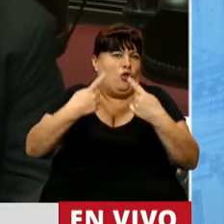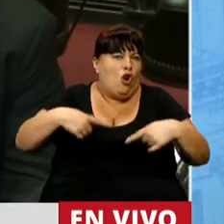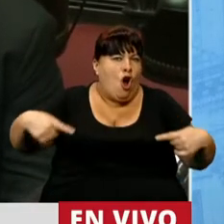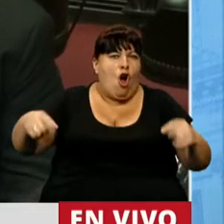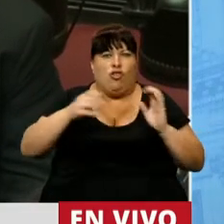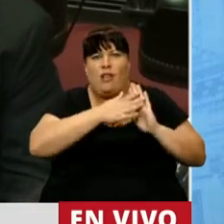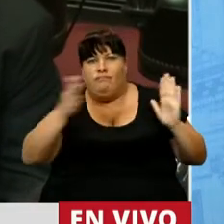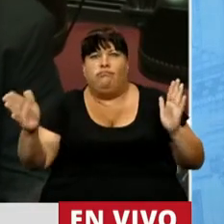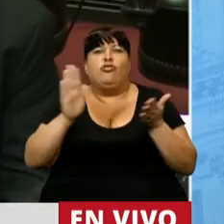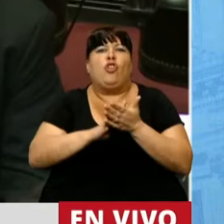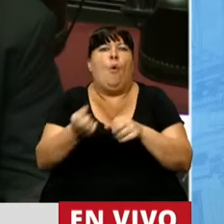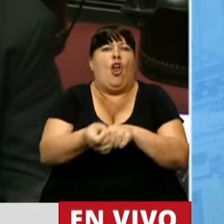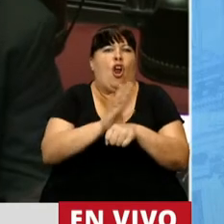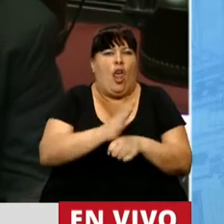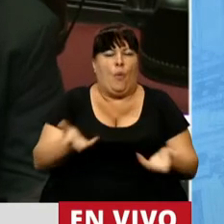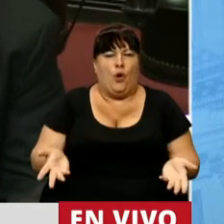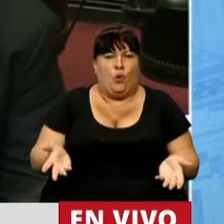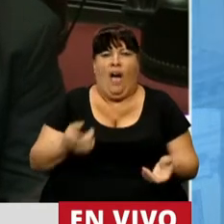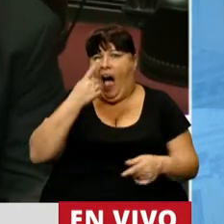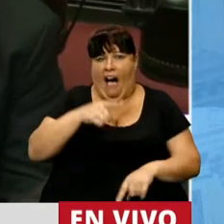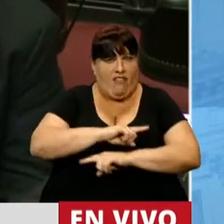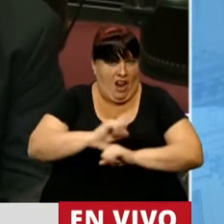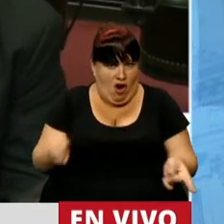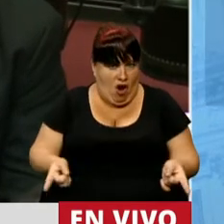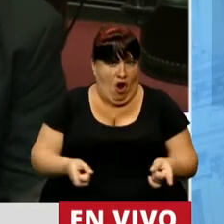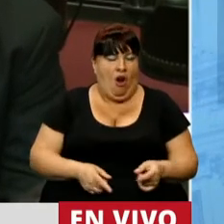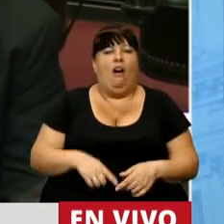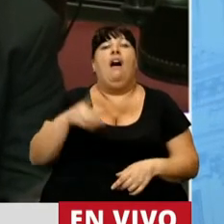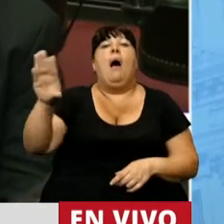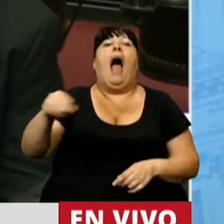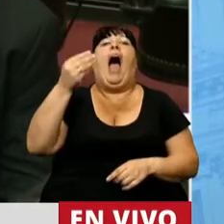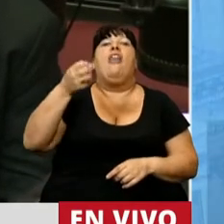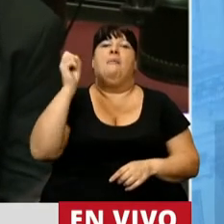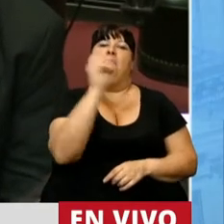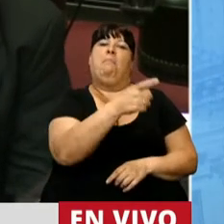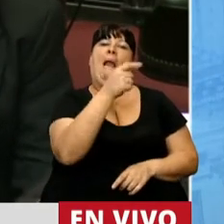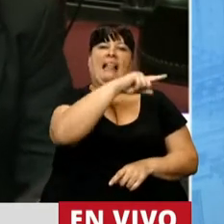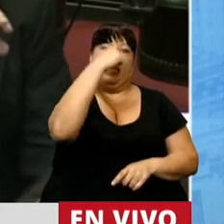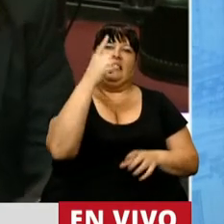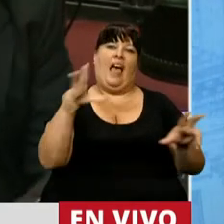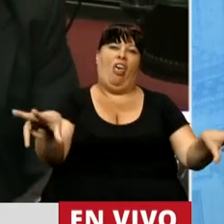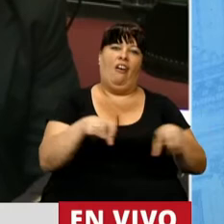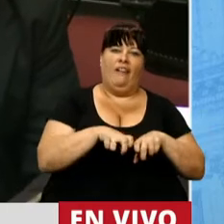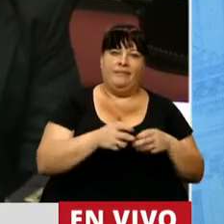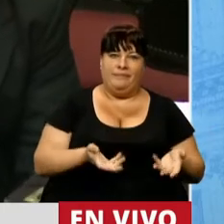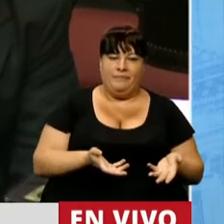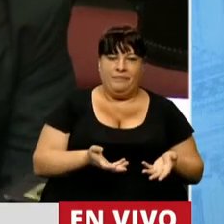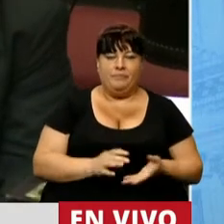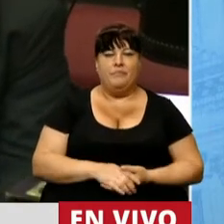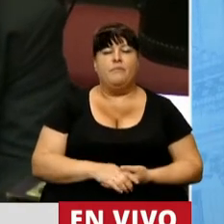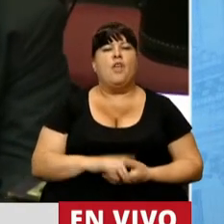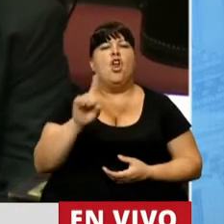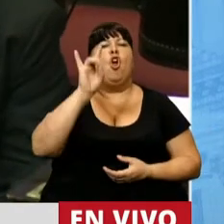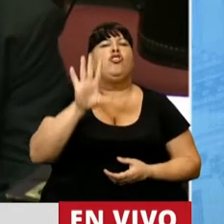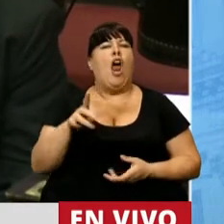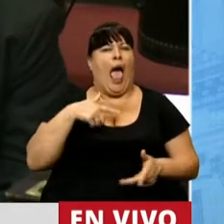que ha sucedido en relación al COVID. Y no fue así, fueron al parar a las arcas del Estado Nacional. Y no